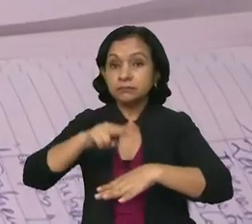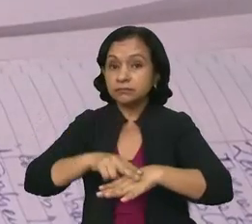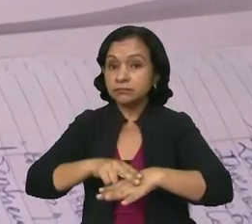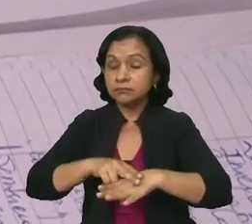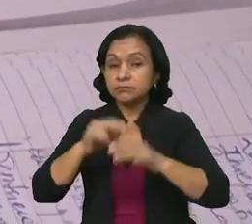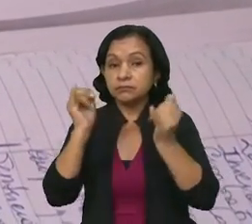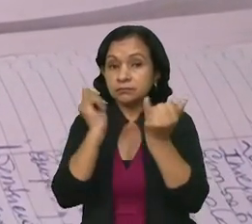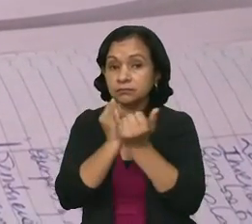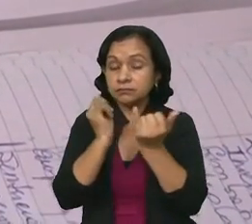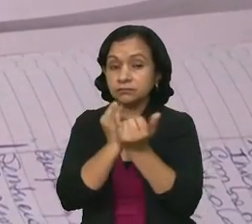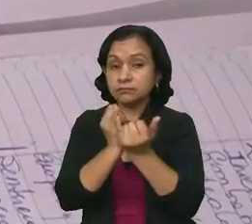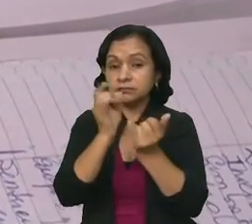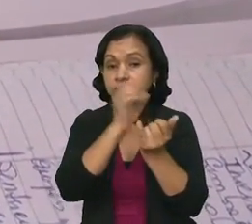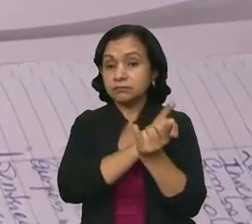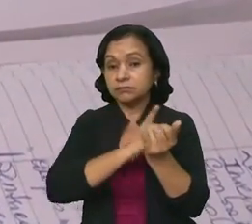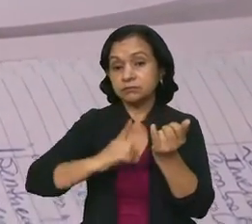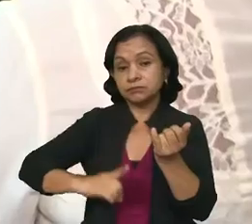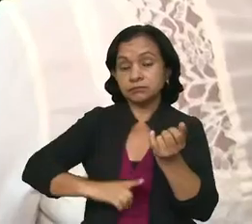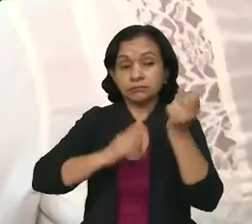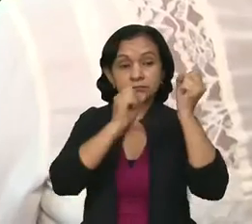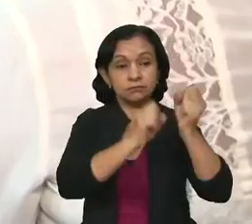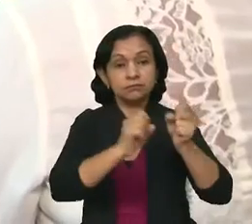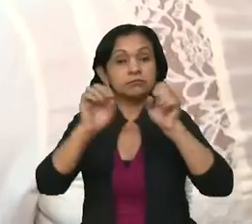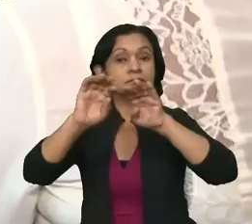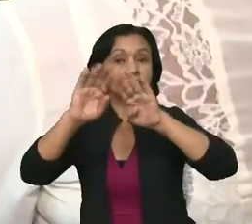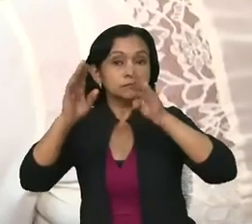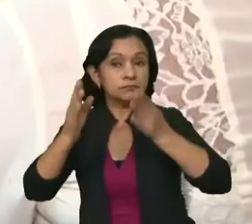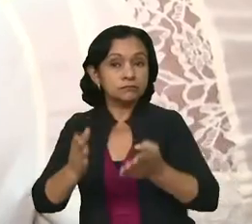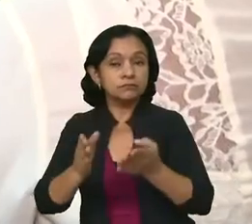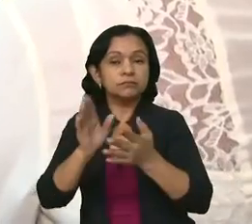Igual como los diputados y diputadas, ¿verdad?